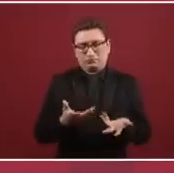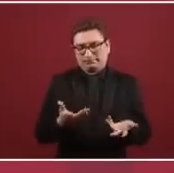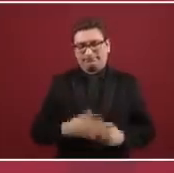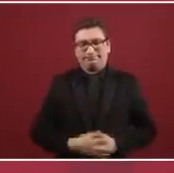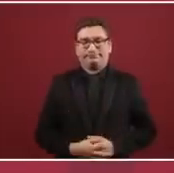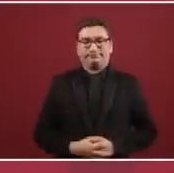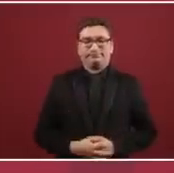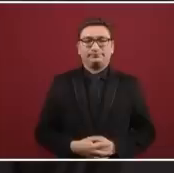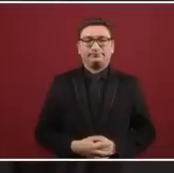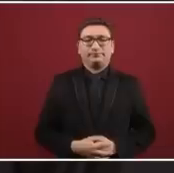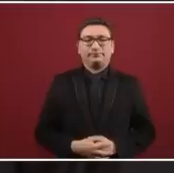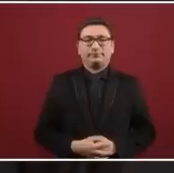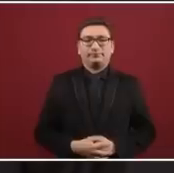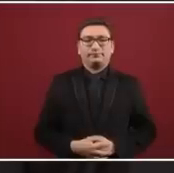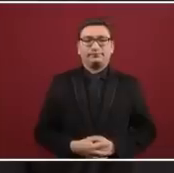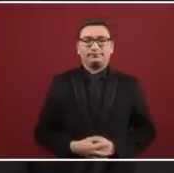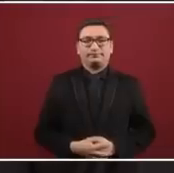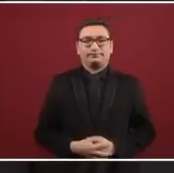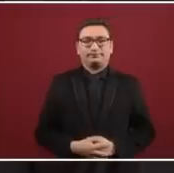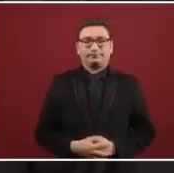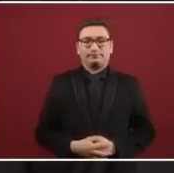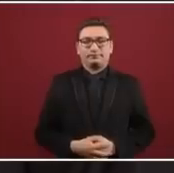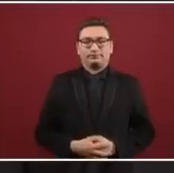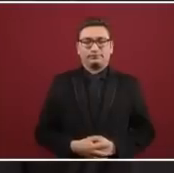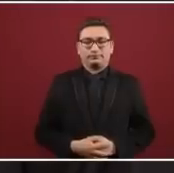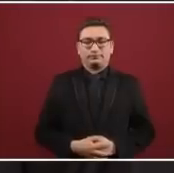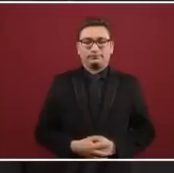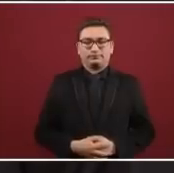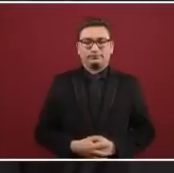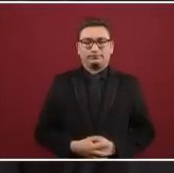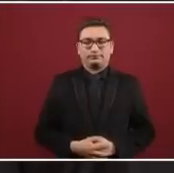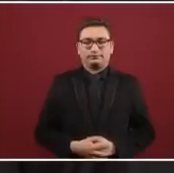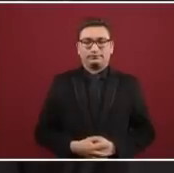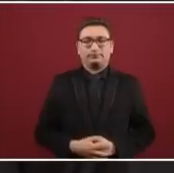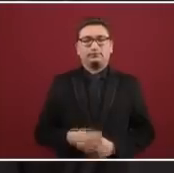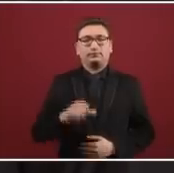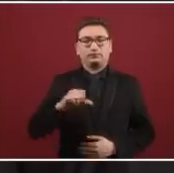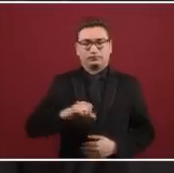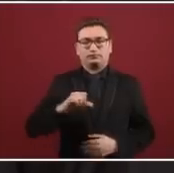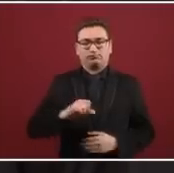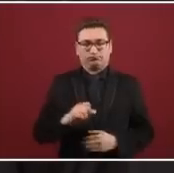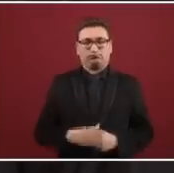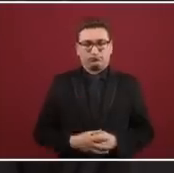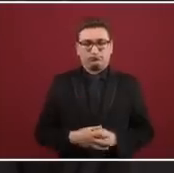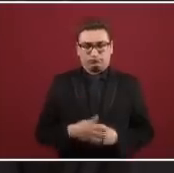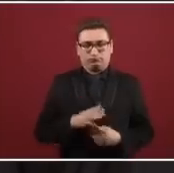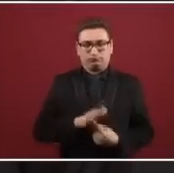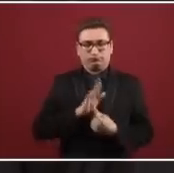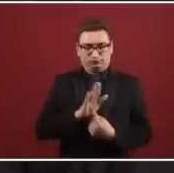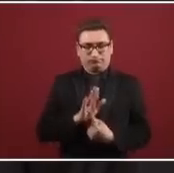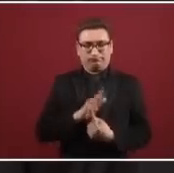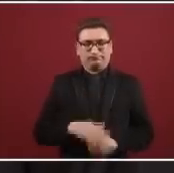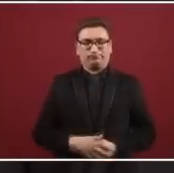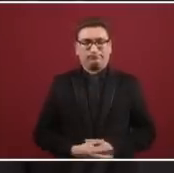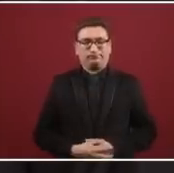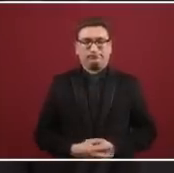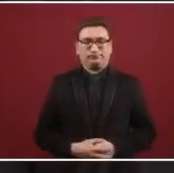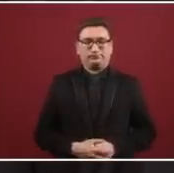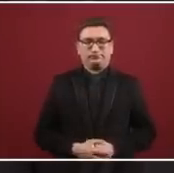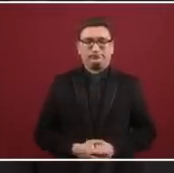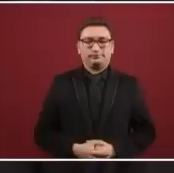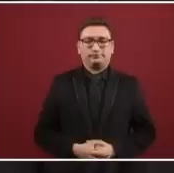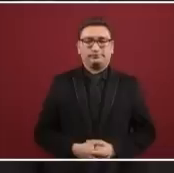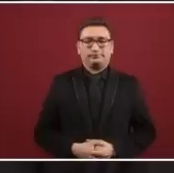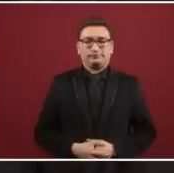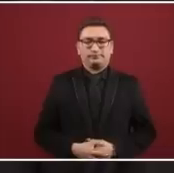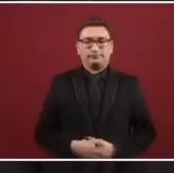esta conversación, este diálogo circular, lo vamos a hacer hoy, de modo que